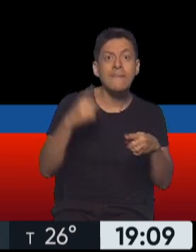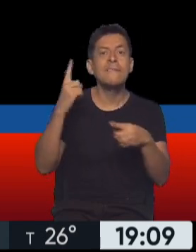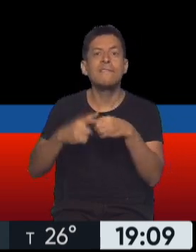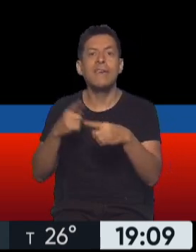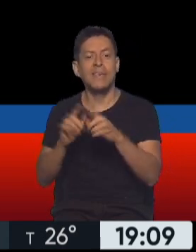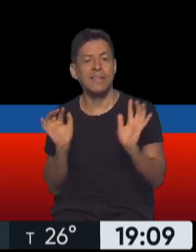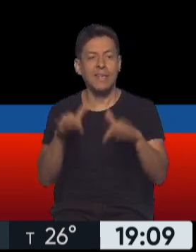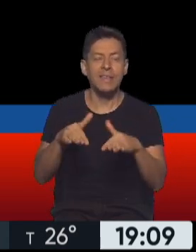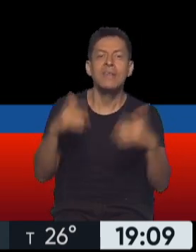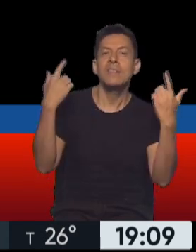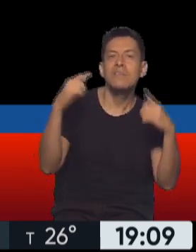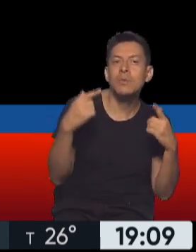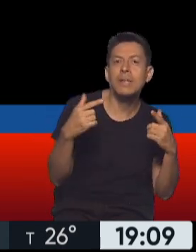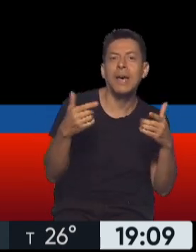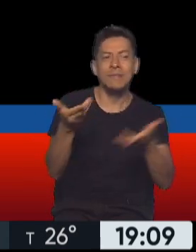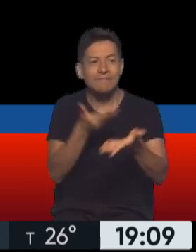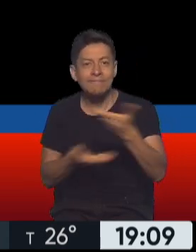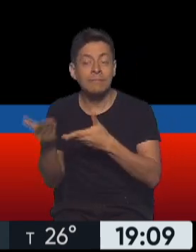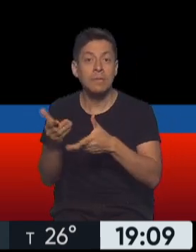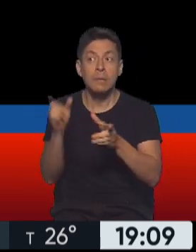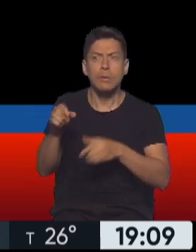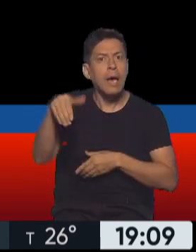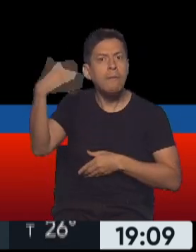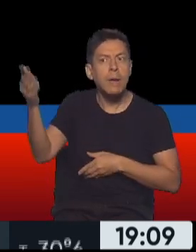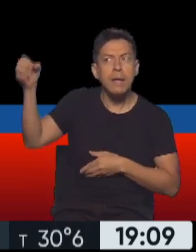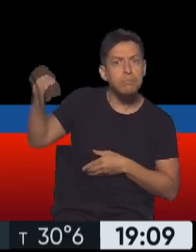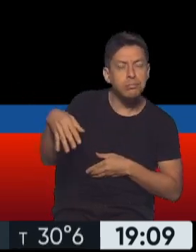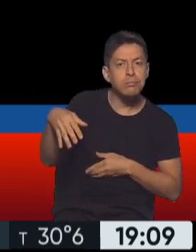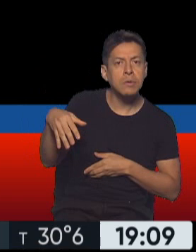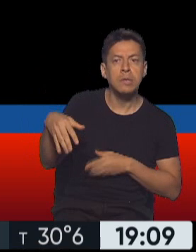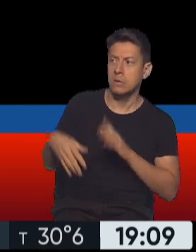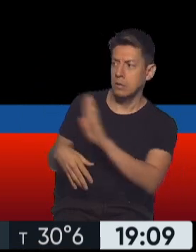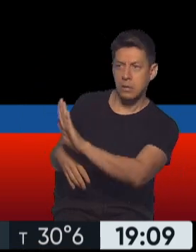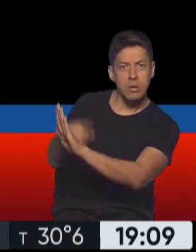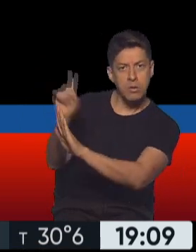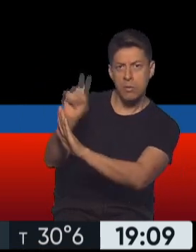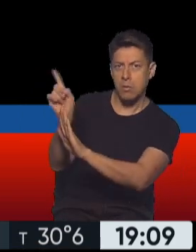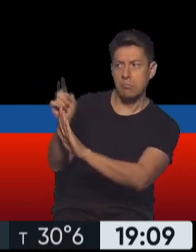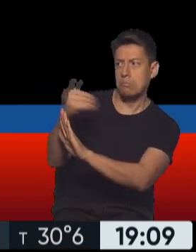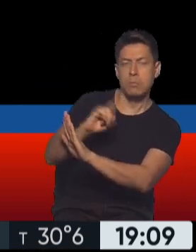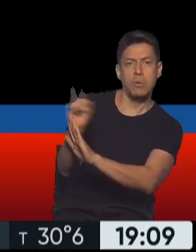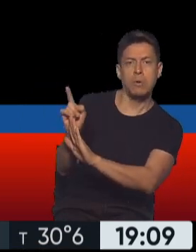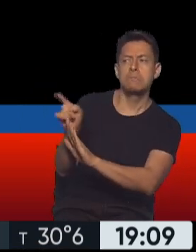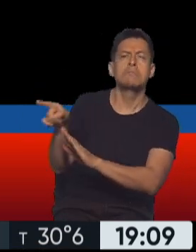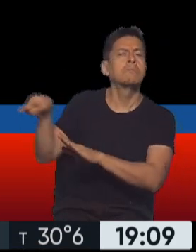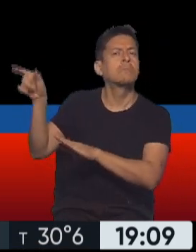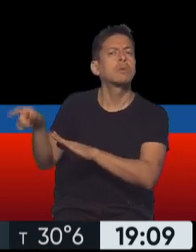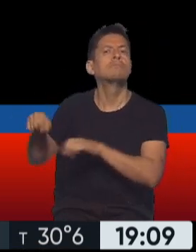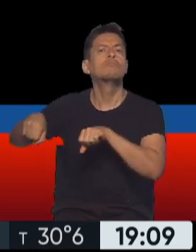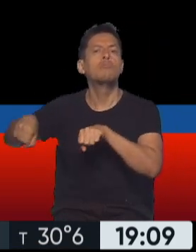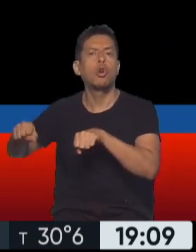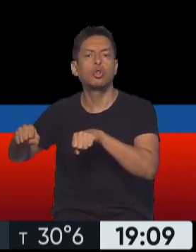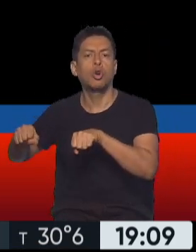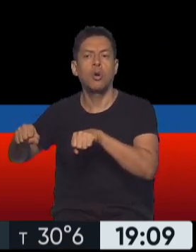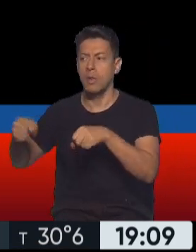para disfrutarla entre ellos. Y llegó gente que era de afuera y no se le permitió entrar, aparentemente en una moto. Y